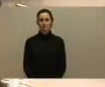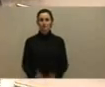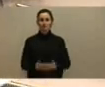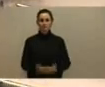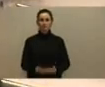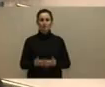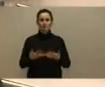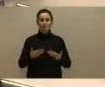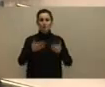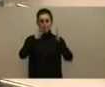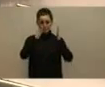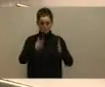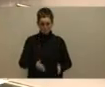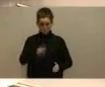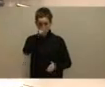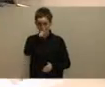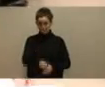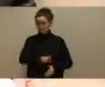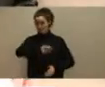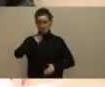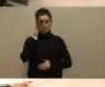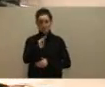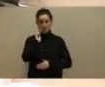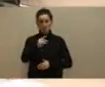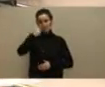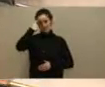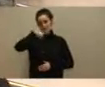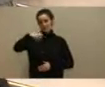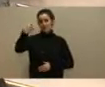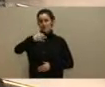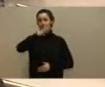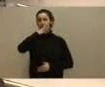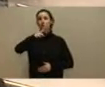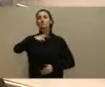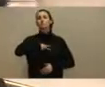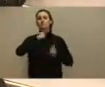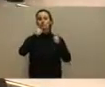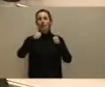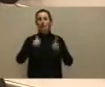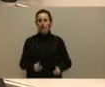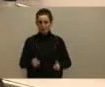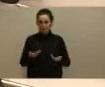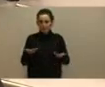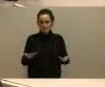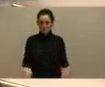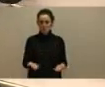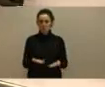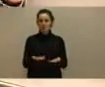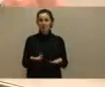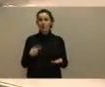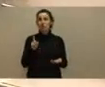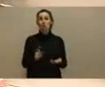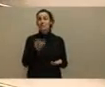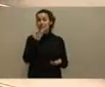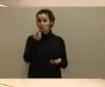Como la persona que ha formulado esta pregunta debería saber, ya que es licenciado en Derecho, el señor Cuervas Mons, y yo no sé si usted es licenciado en